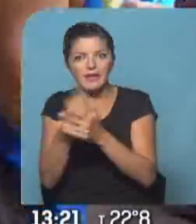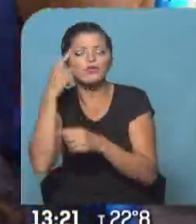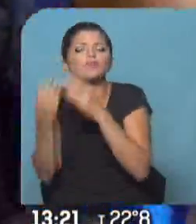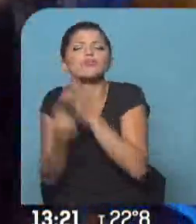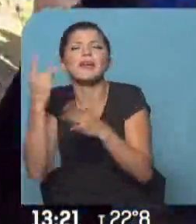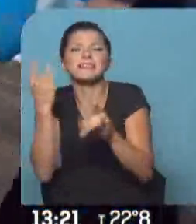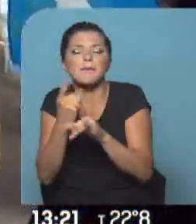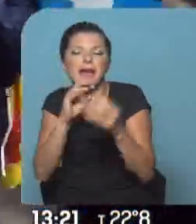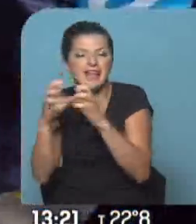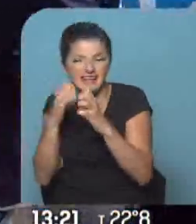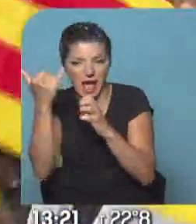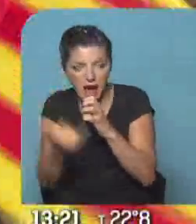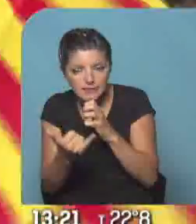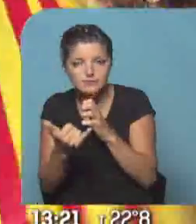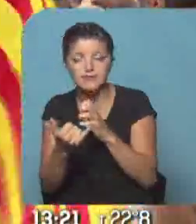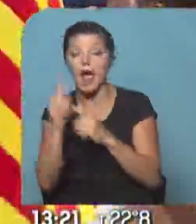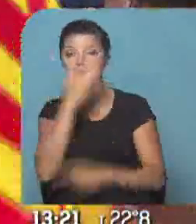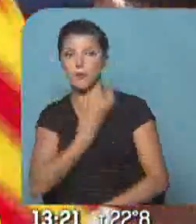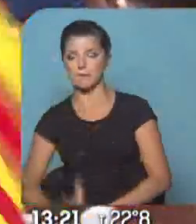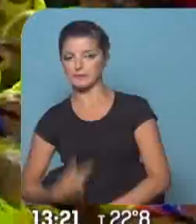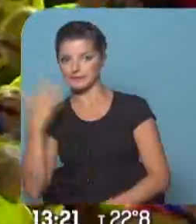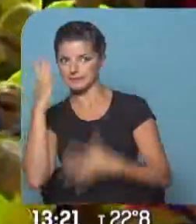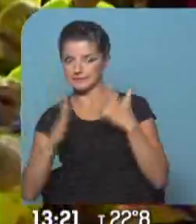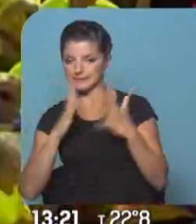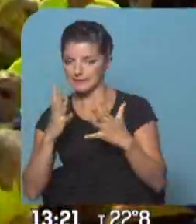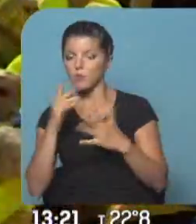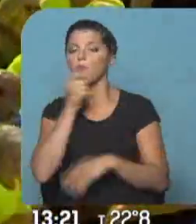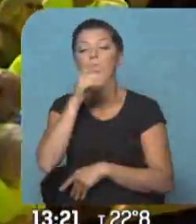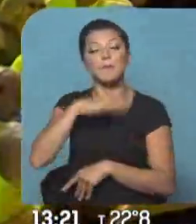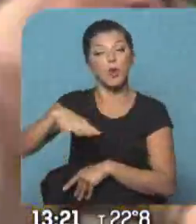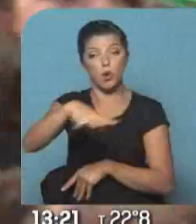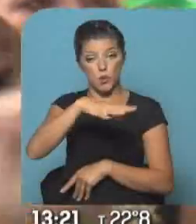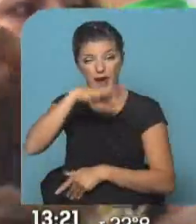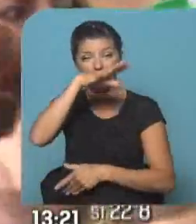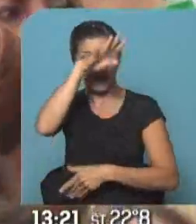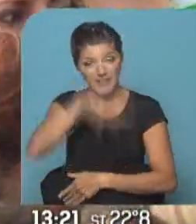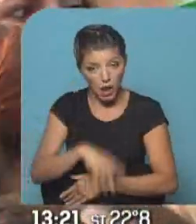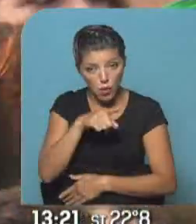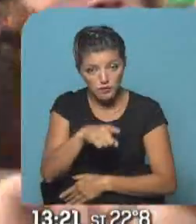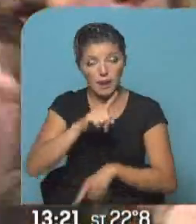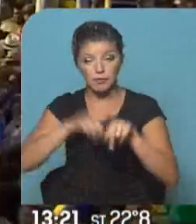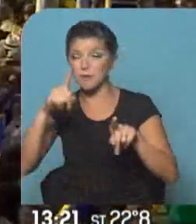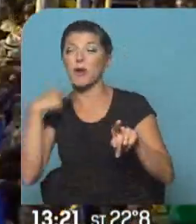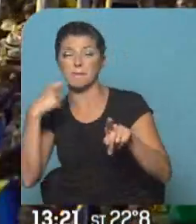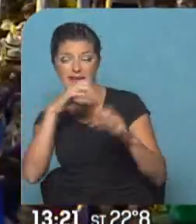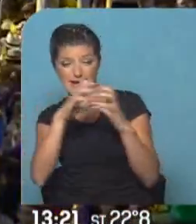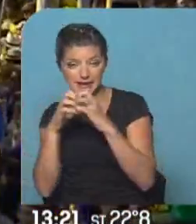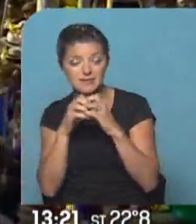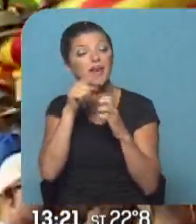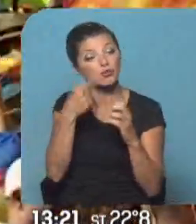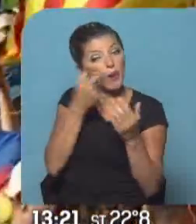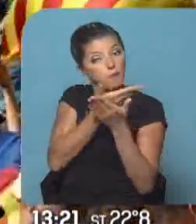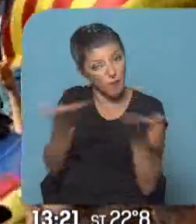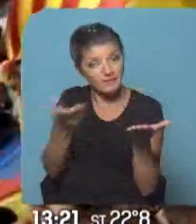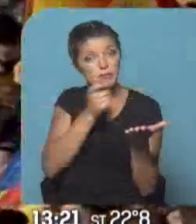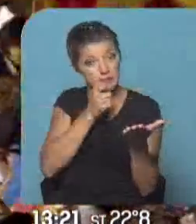una amenaza por los gobiernos centrales y el caso Cataluña, una de las regiones más ricas en medio de una España en crisis, emerge como un claro ejemplo de